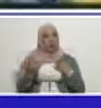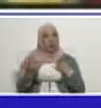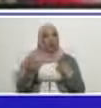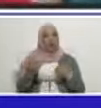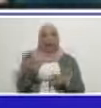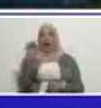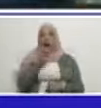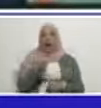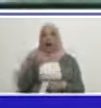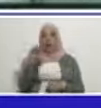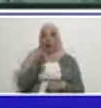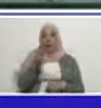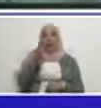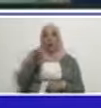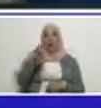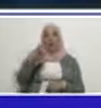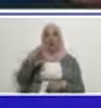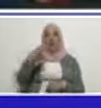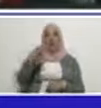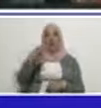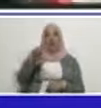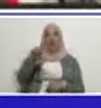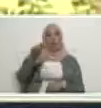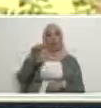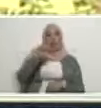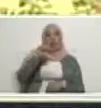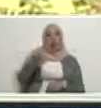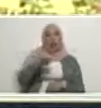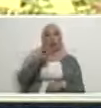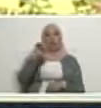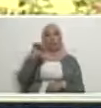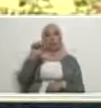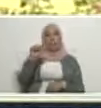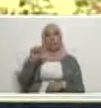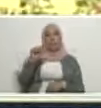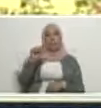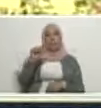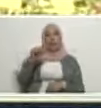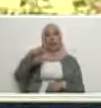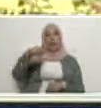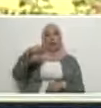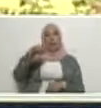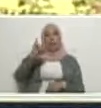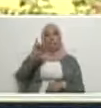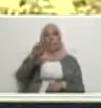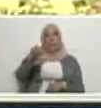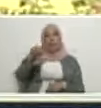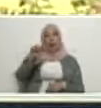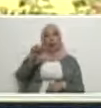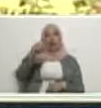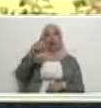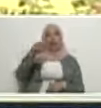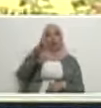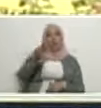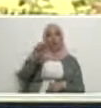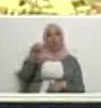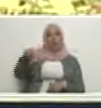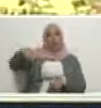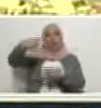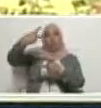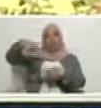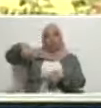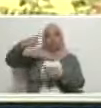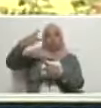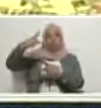¿Les gusta? Sí. Bueno, síganme en TikTok, ¿vale? Dale like. Dame un